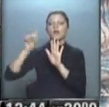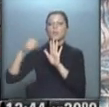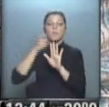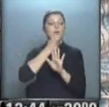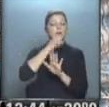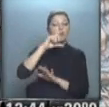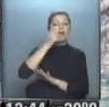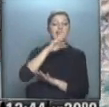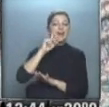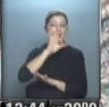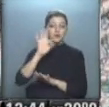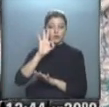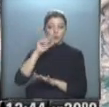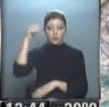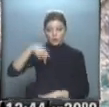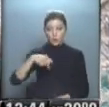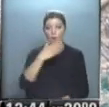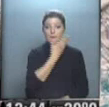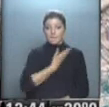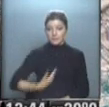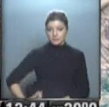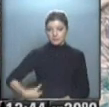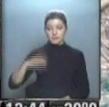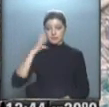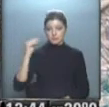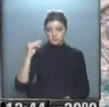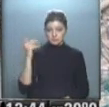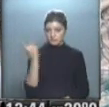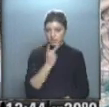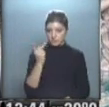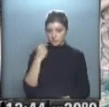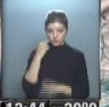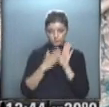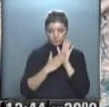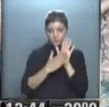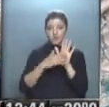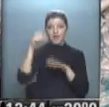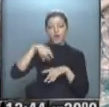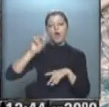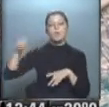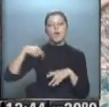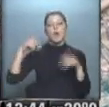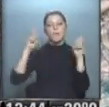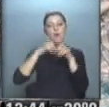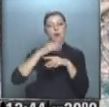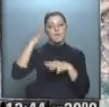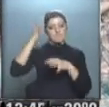Carrió y la presidenta Fernández, la hoy presidenta Cristina Fernández de Kirchner. Esto derivó en una causa penal que tuvo varios jueces